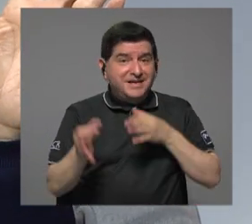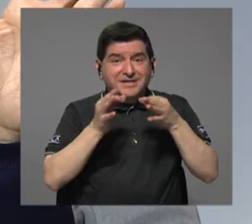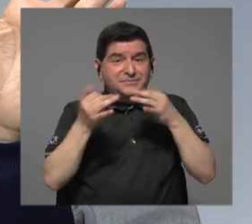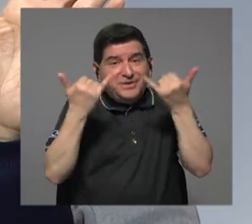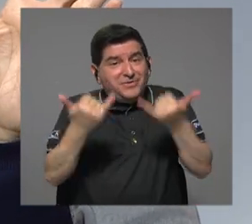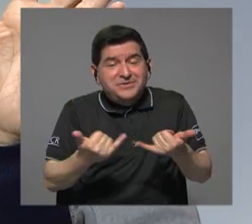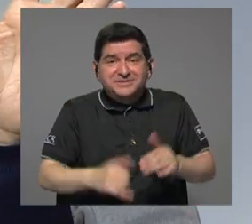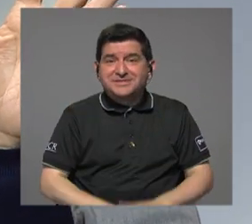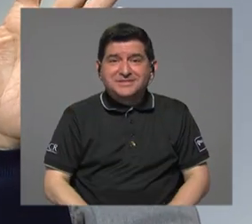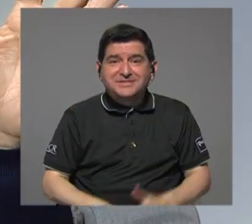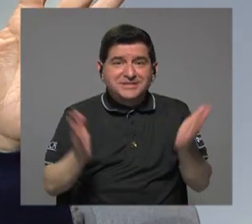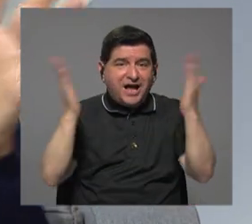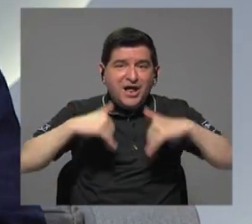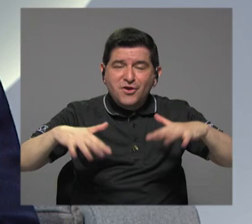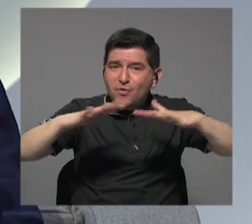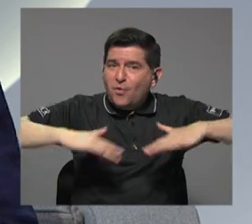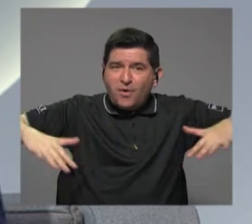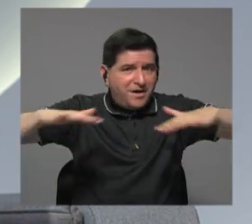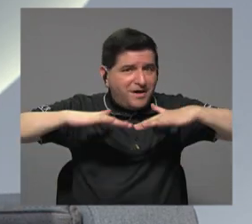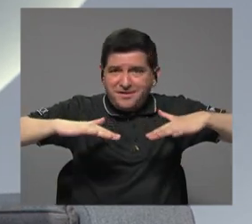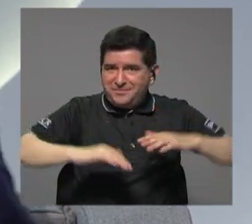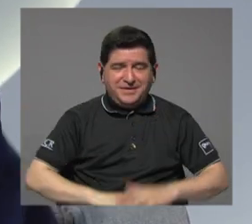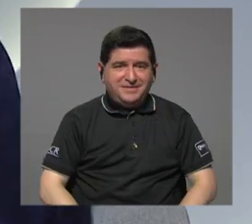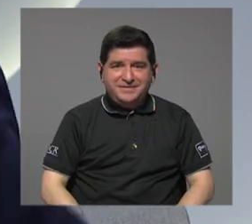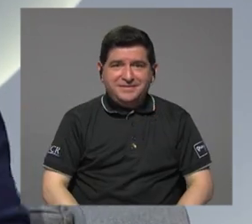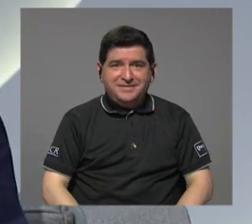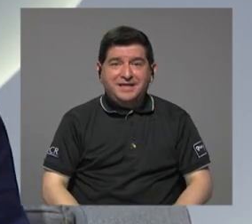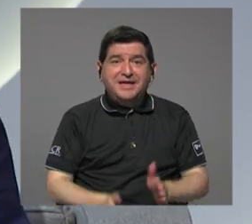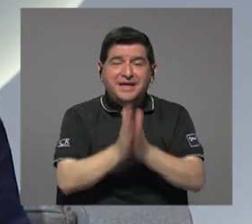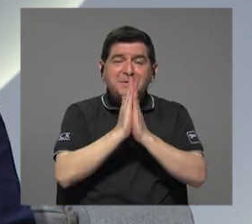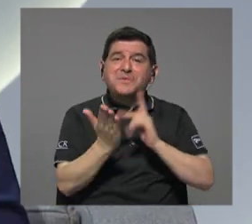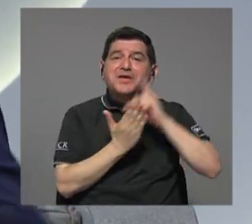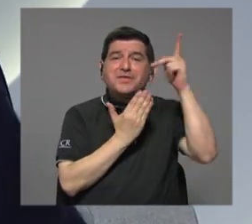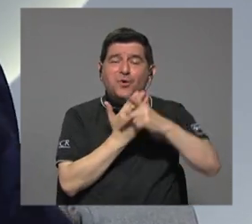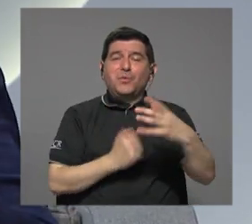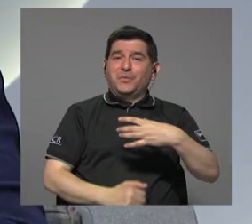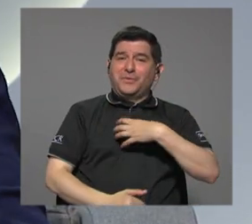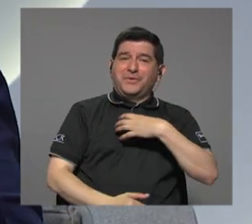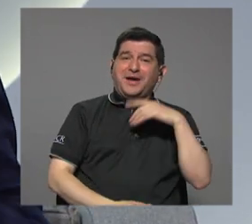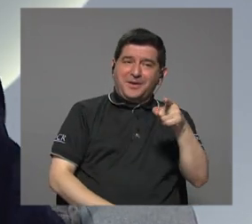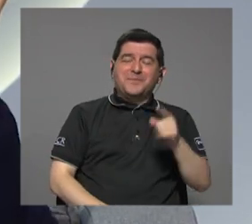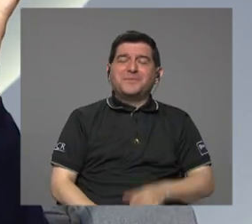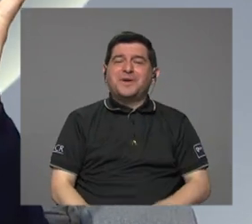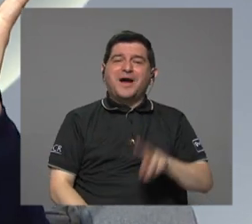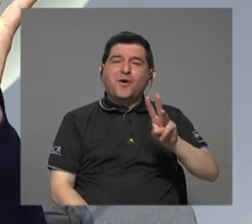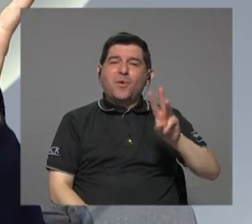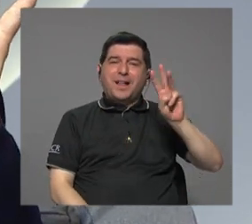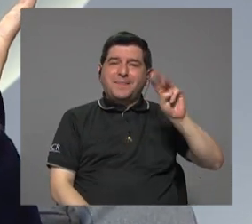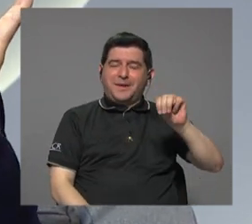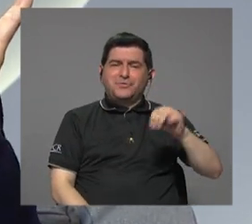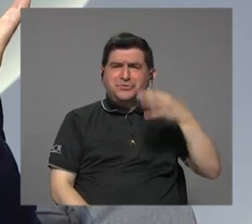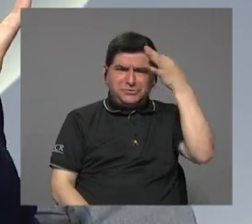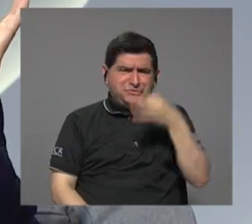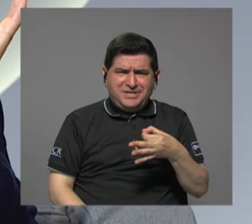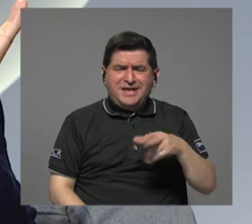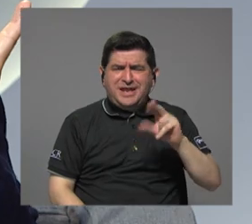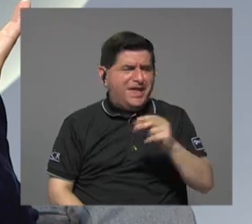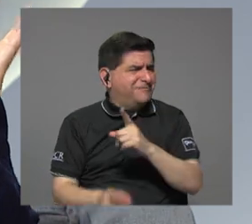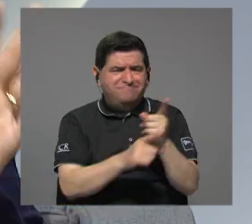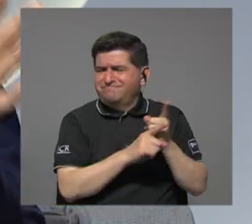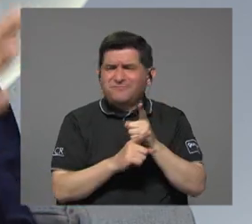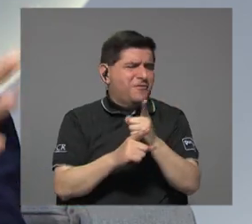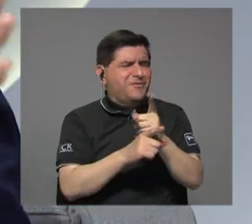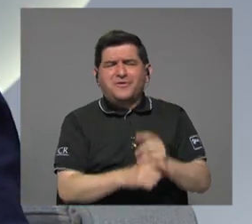no hay ambiente y hasta pide un programa también don walter por qué prevé que no haya no se den los cambios